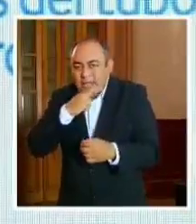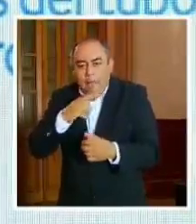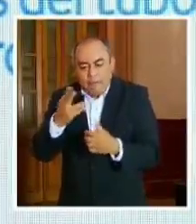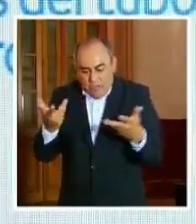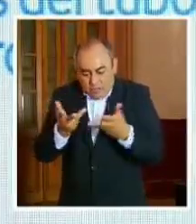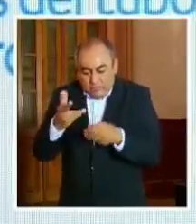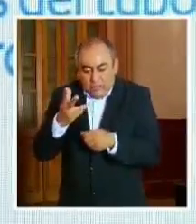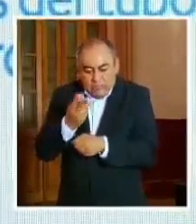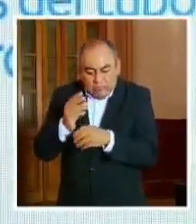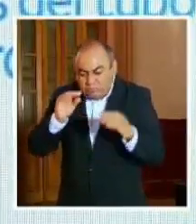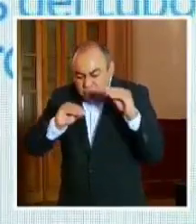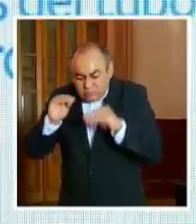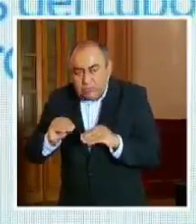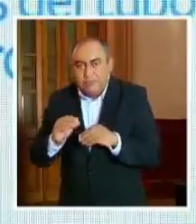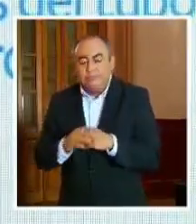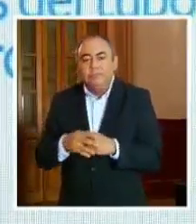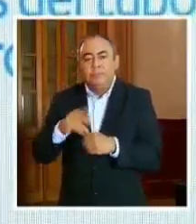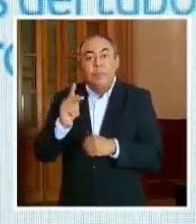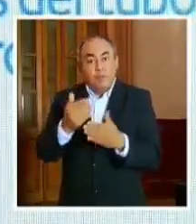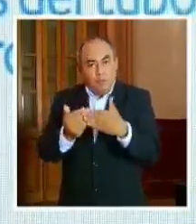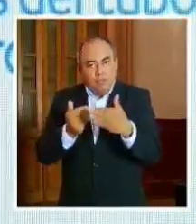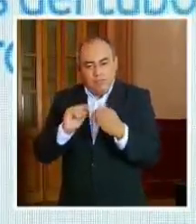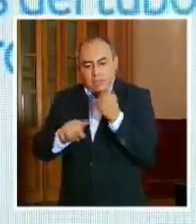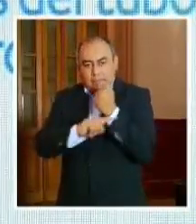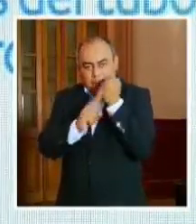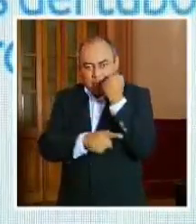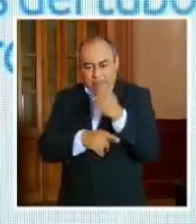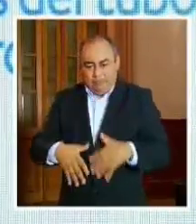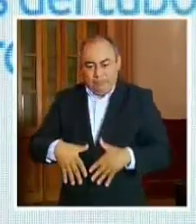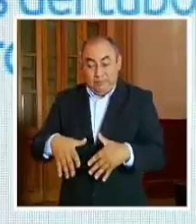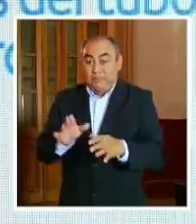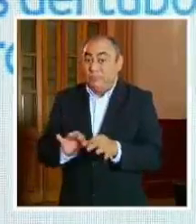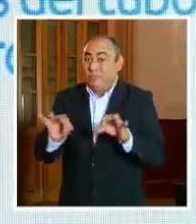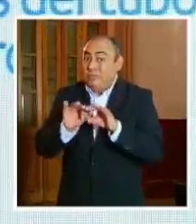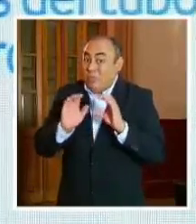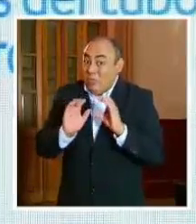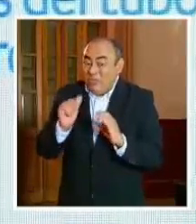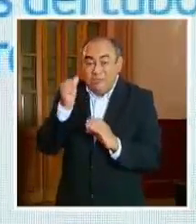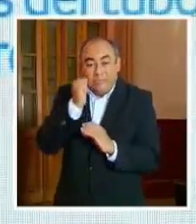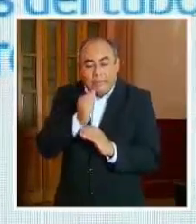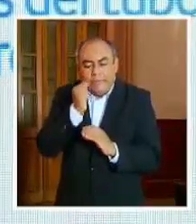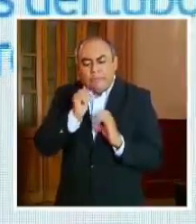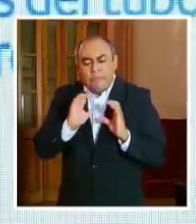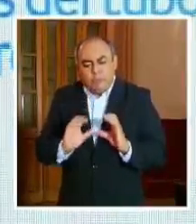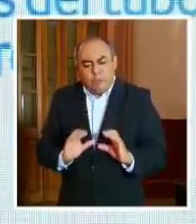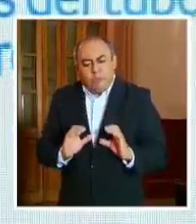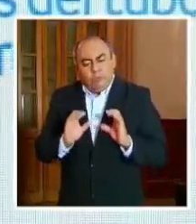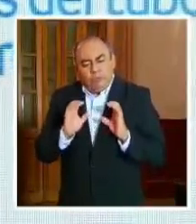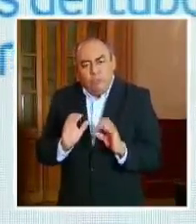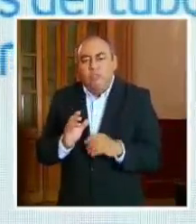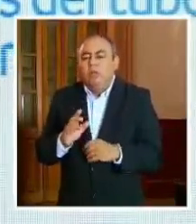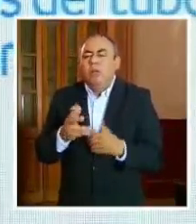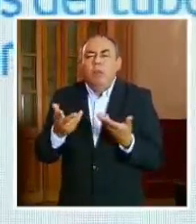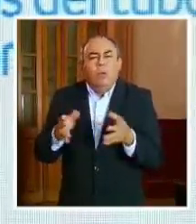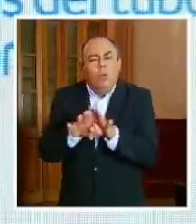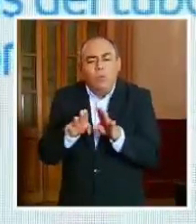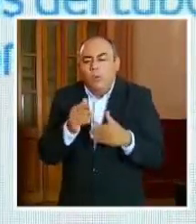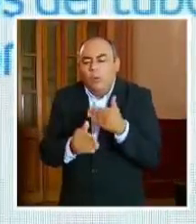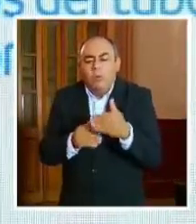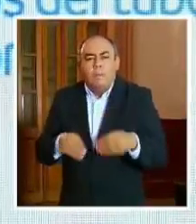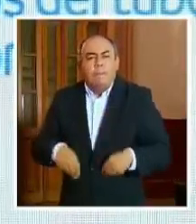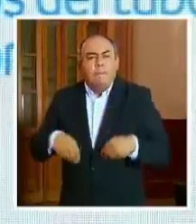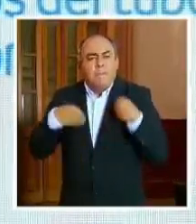control prenatal adecuado, si nos cuidamos durante el embarazo, si adoptamos hábitos de vida